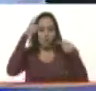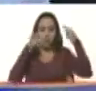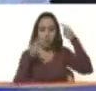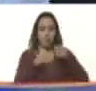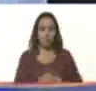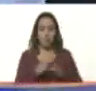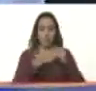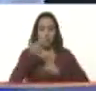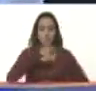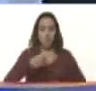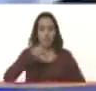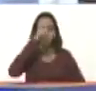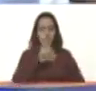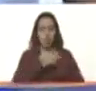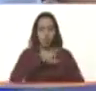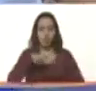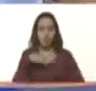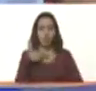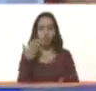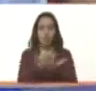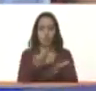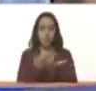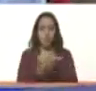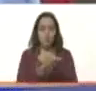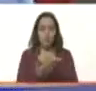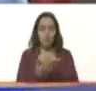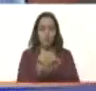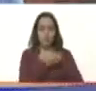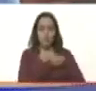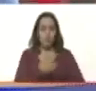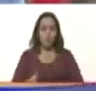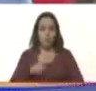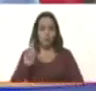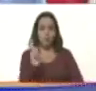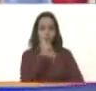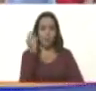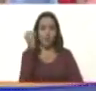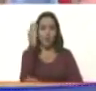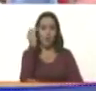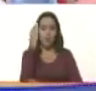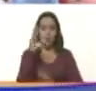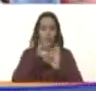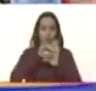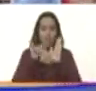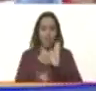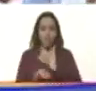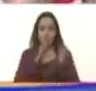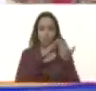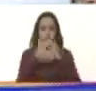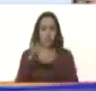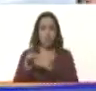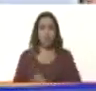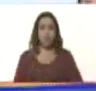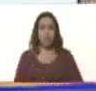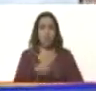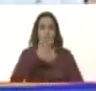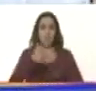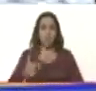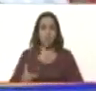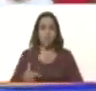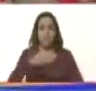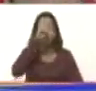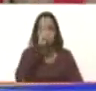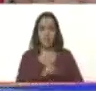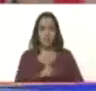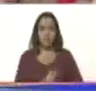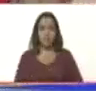discapacidad. Nosotros proponemos, presidente, el primer congreso constituyente comunal de las personas con